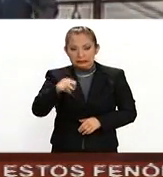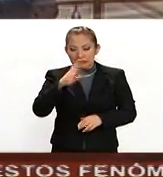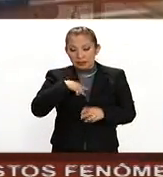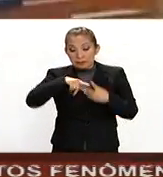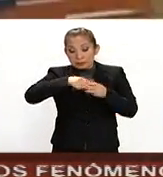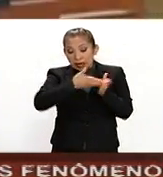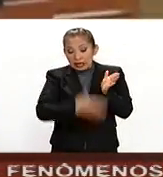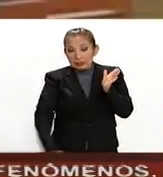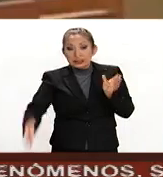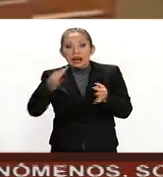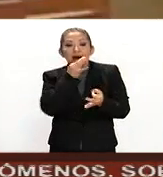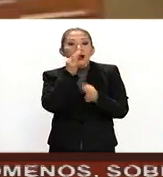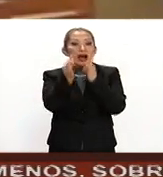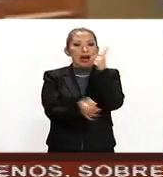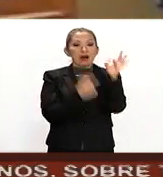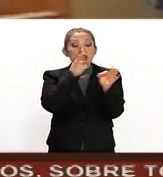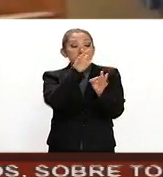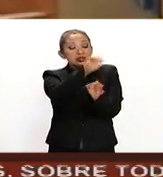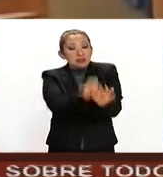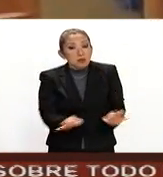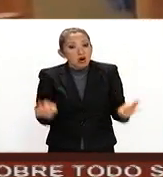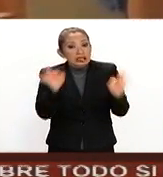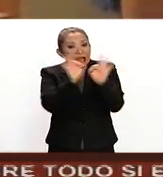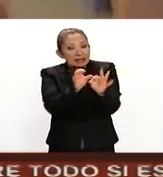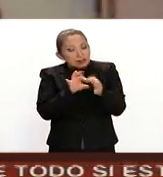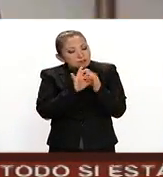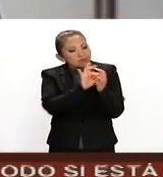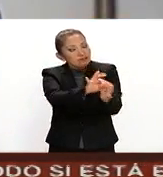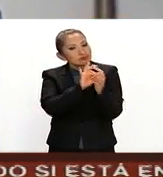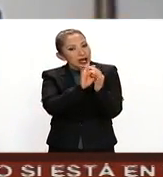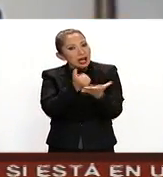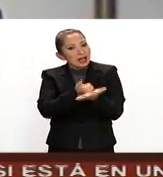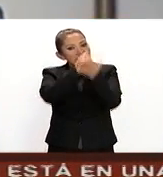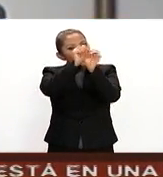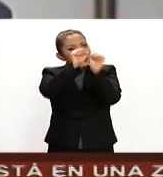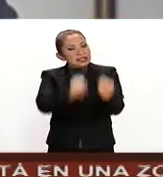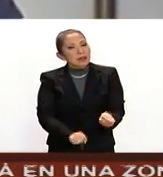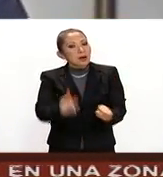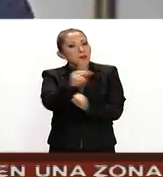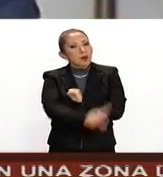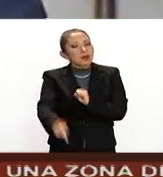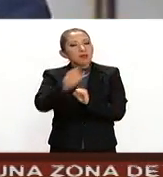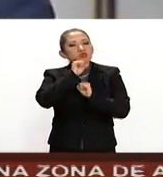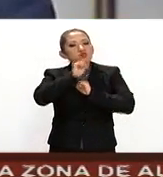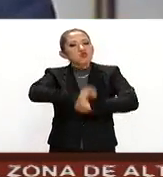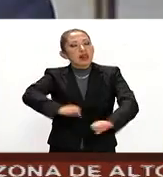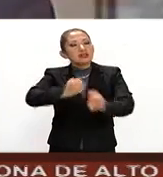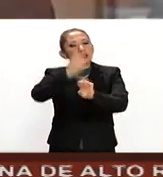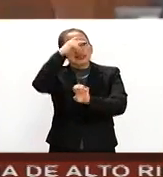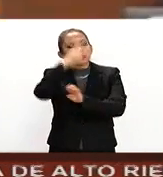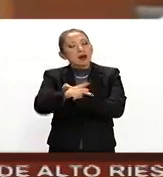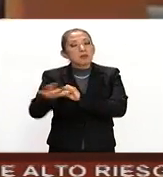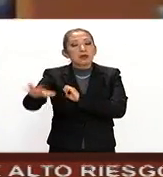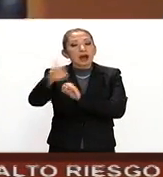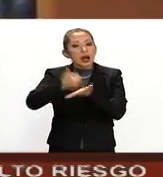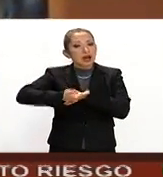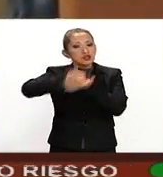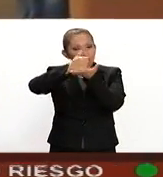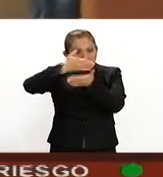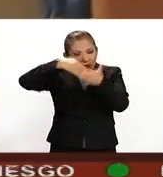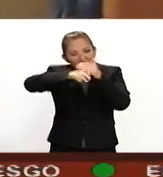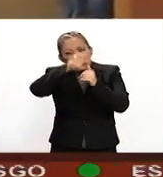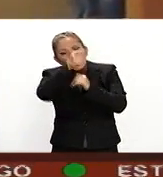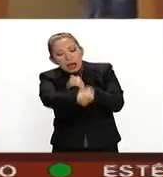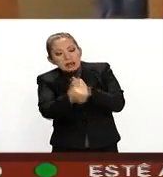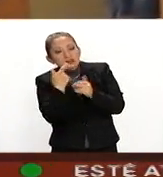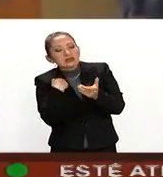de inicio de transmisiones se destacó la importancia de la colaboración del Sistema Público de Radiodifusión del Estado mexicano, ya que este permite el acceso